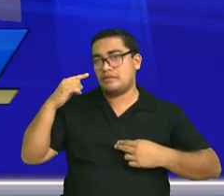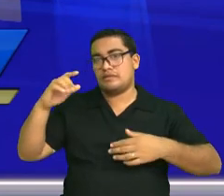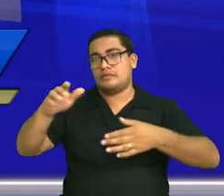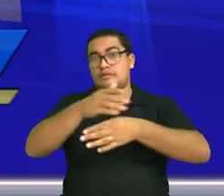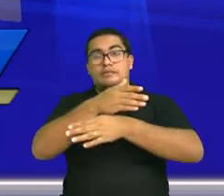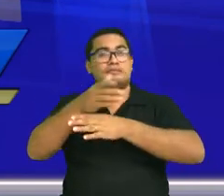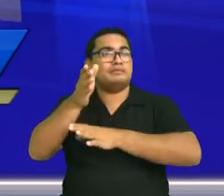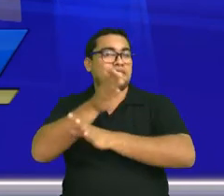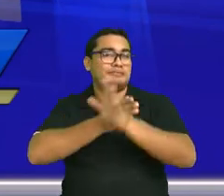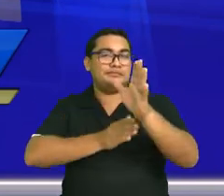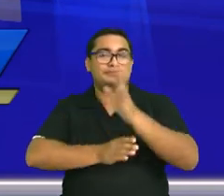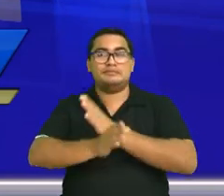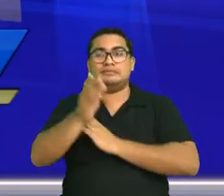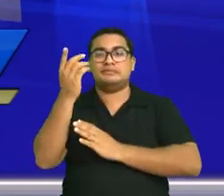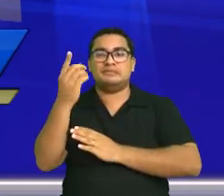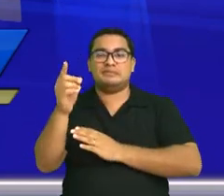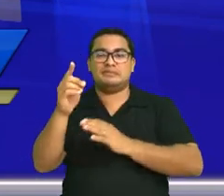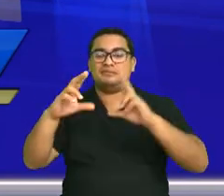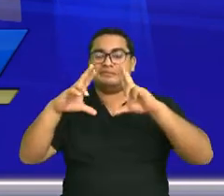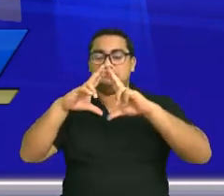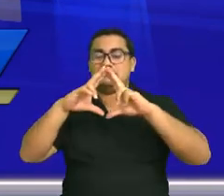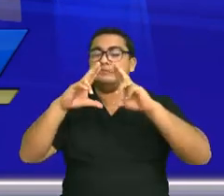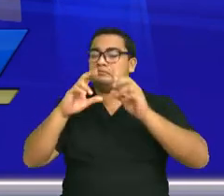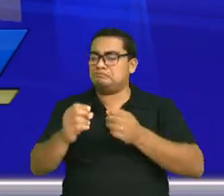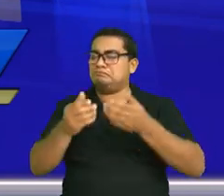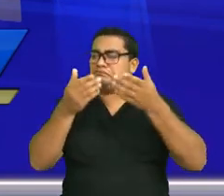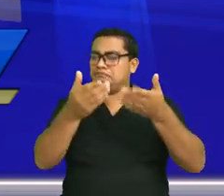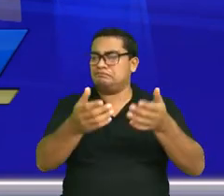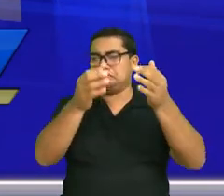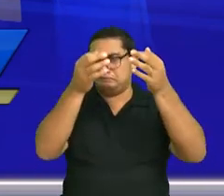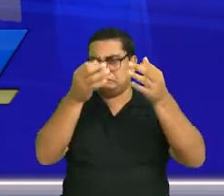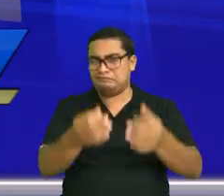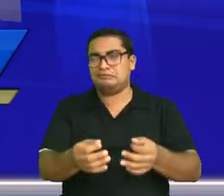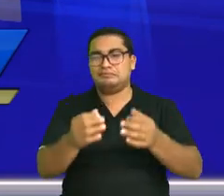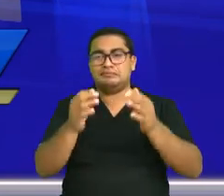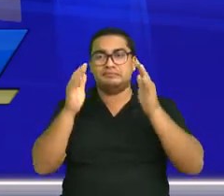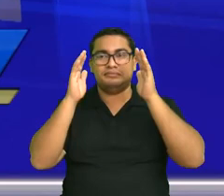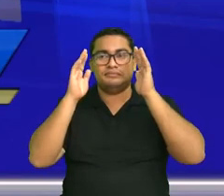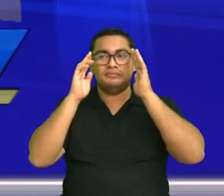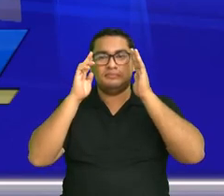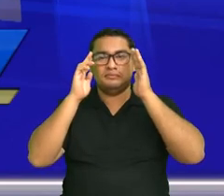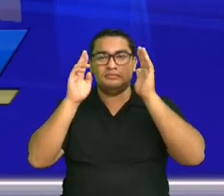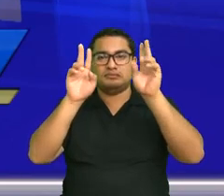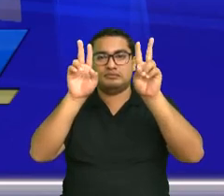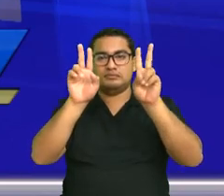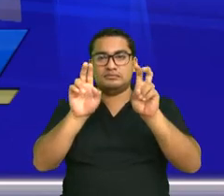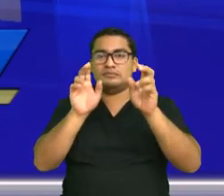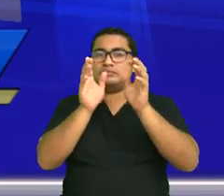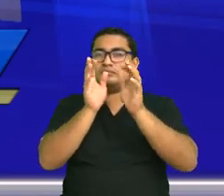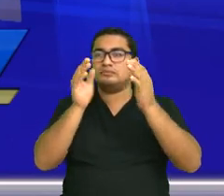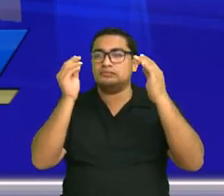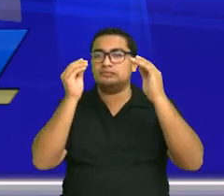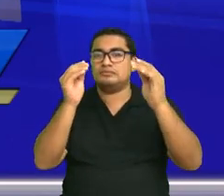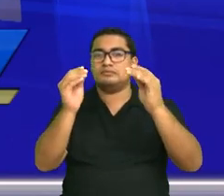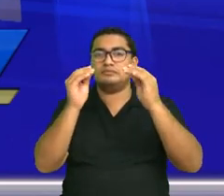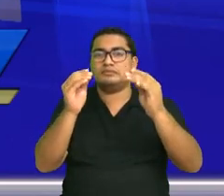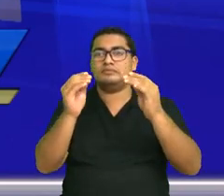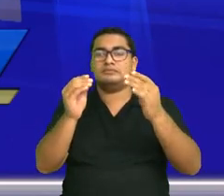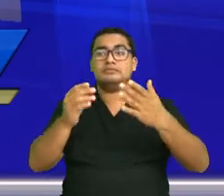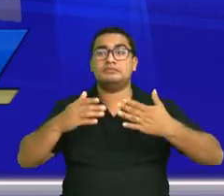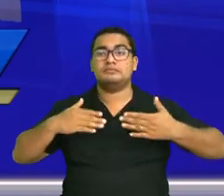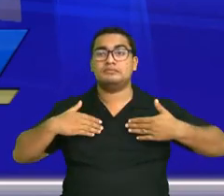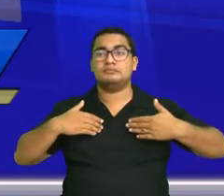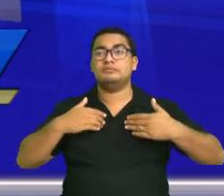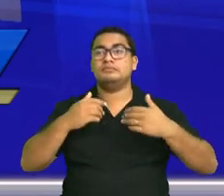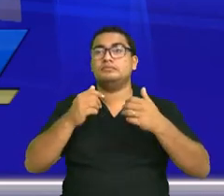Que el país le debe dar, ya como decía la compañera Isaura, en materia de educación, en materia de educación, de